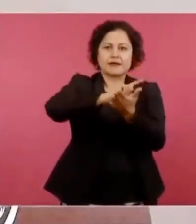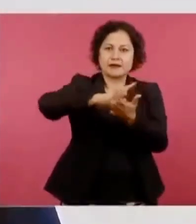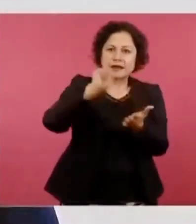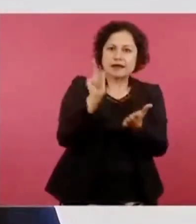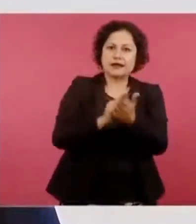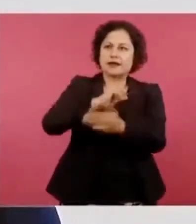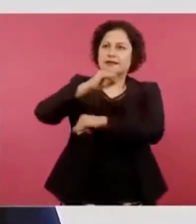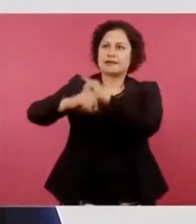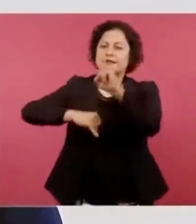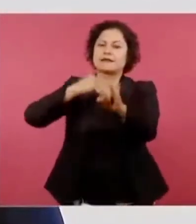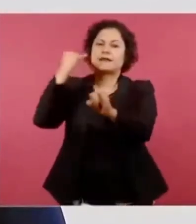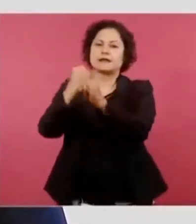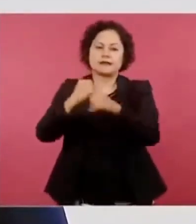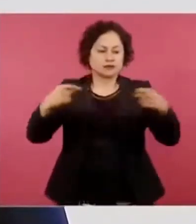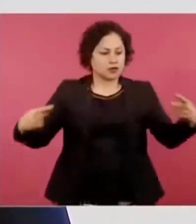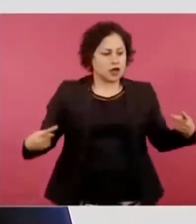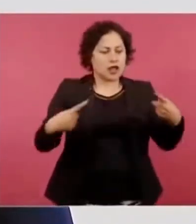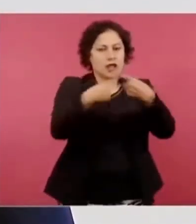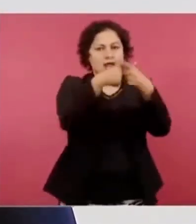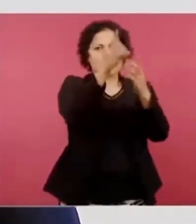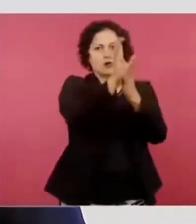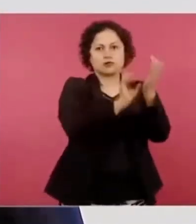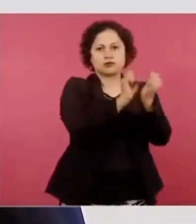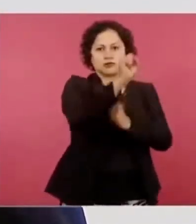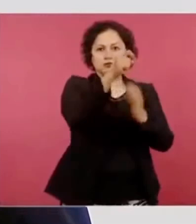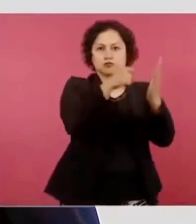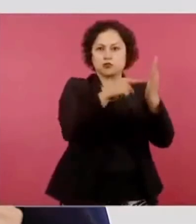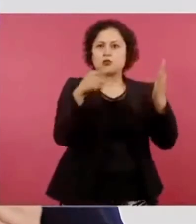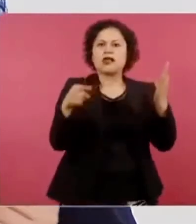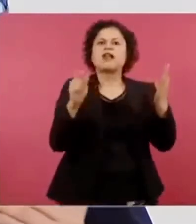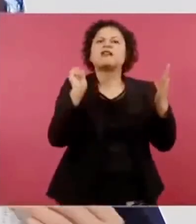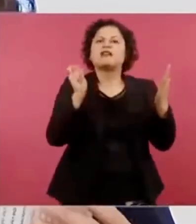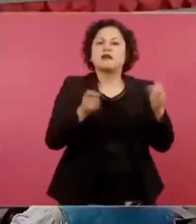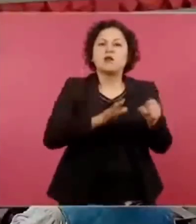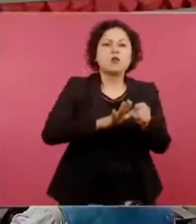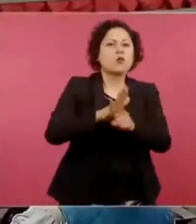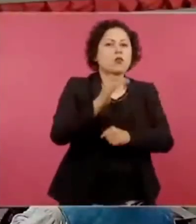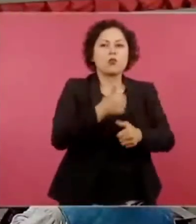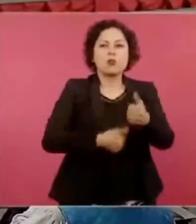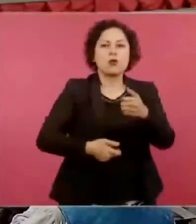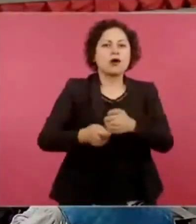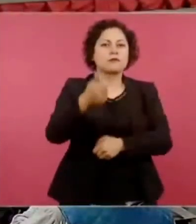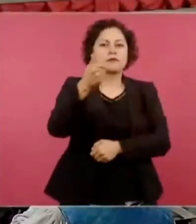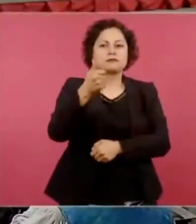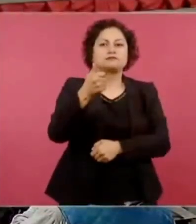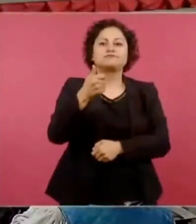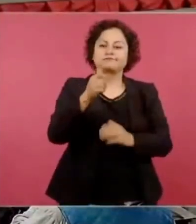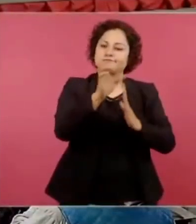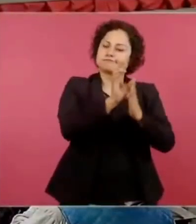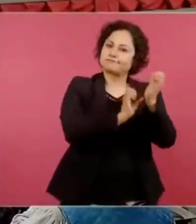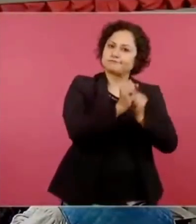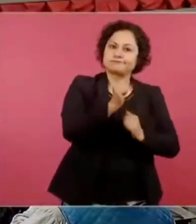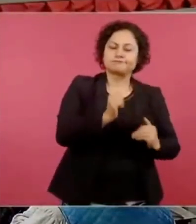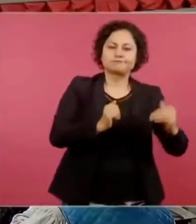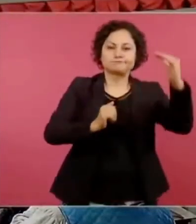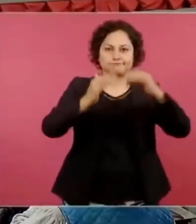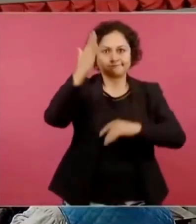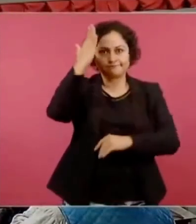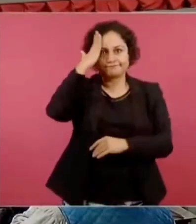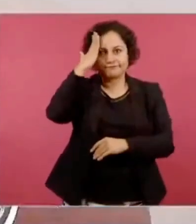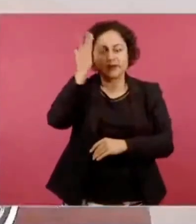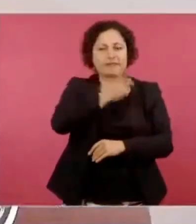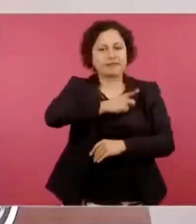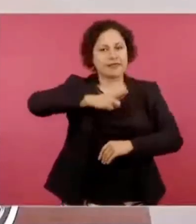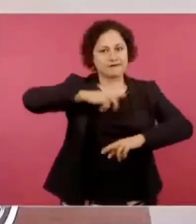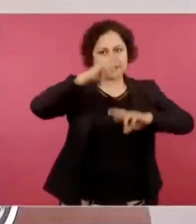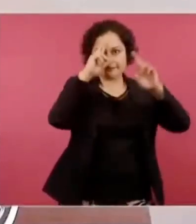una norma constitucional, debe prevalecer siempre nuestra Constitución. Este